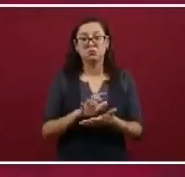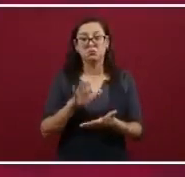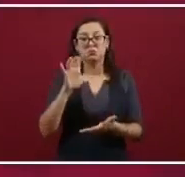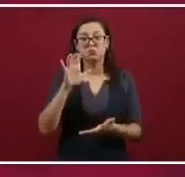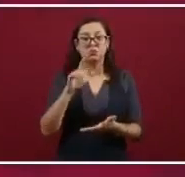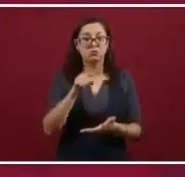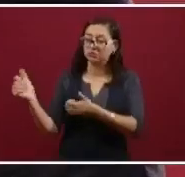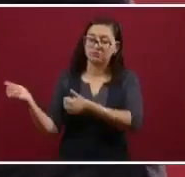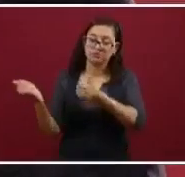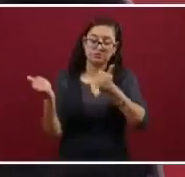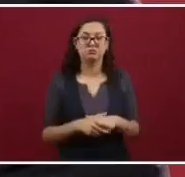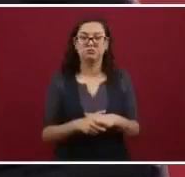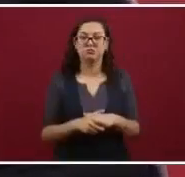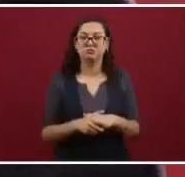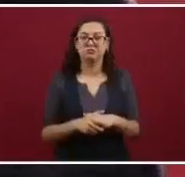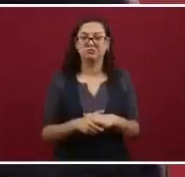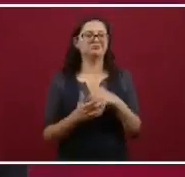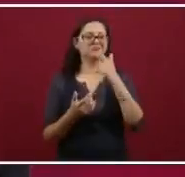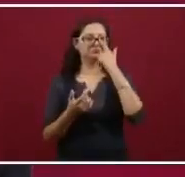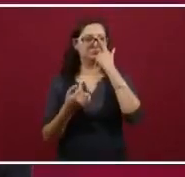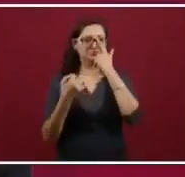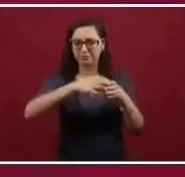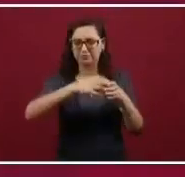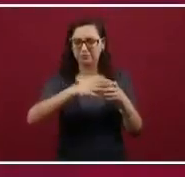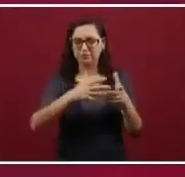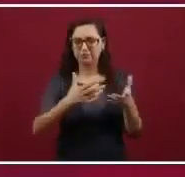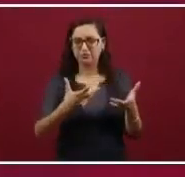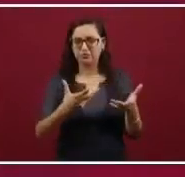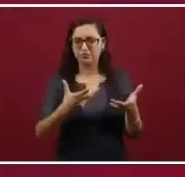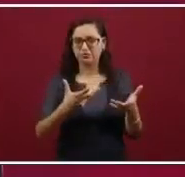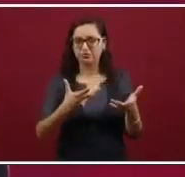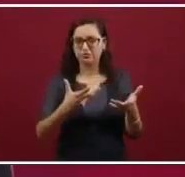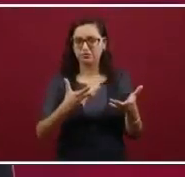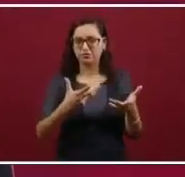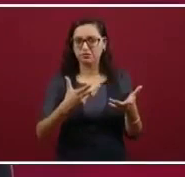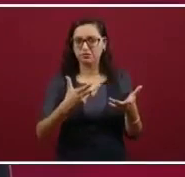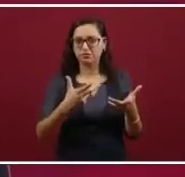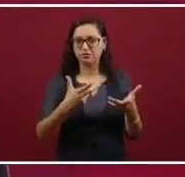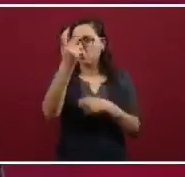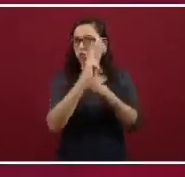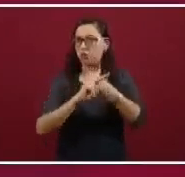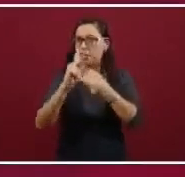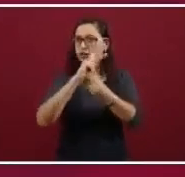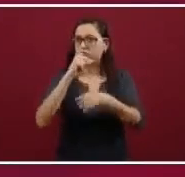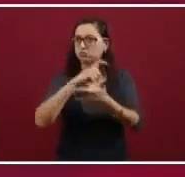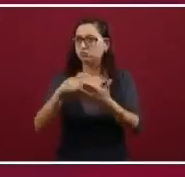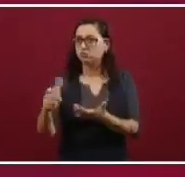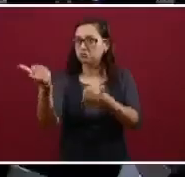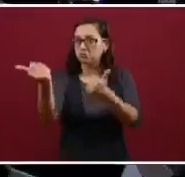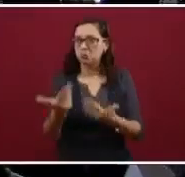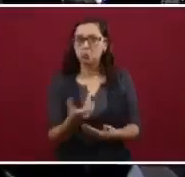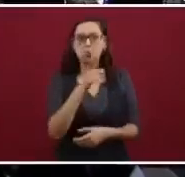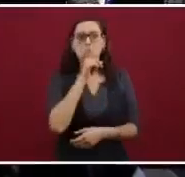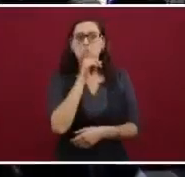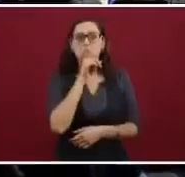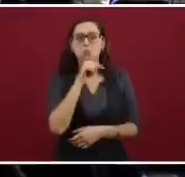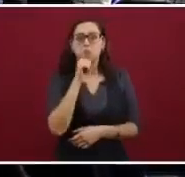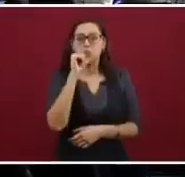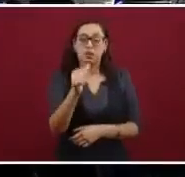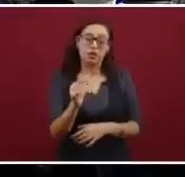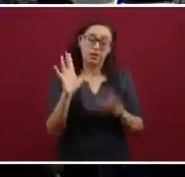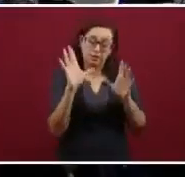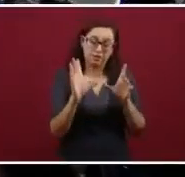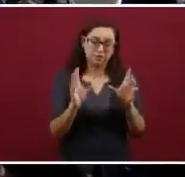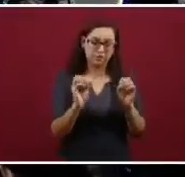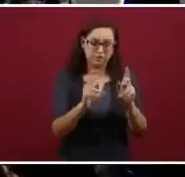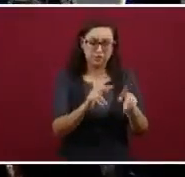le compra Pemex, no están ellos comprando la gasolina en el extranjero. Pero bueno, es para complementar. Lo decías, tenías